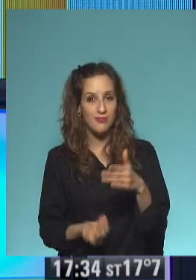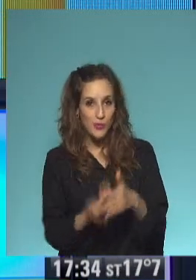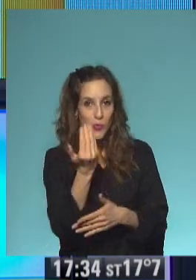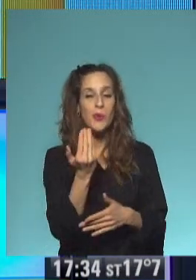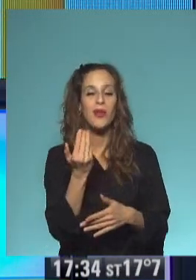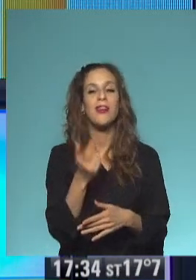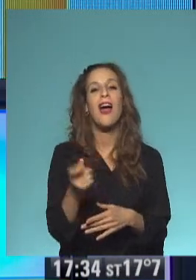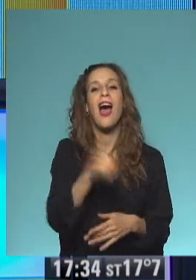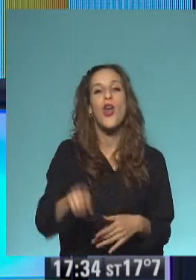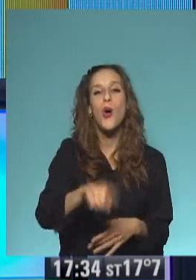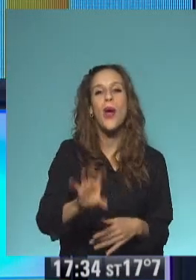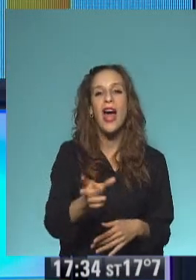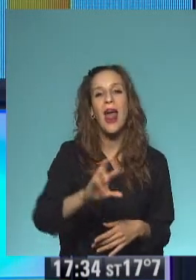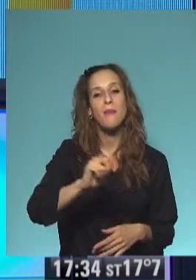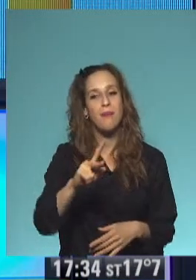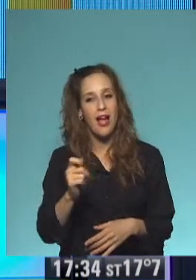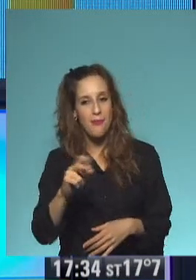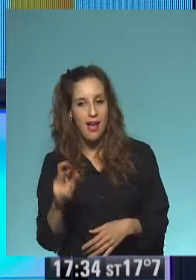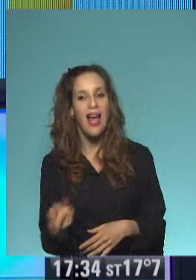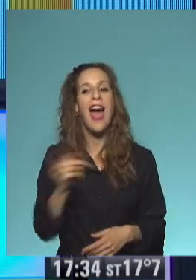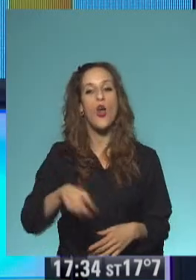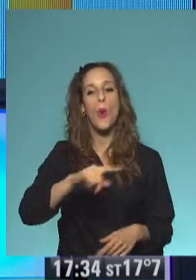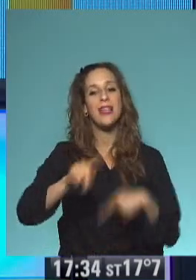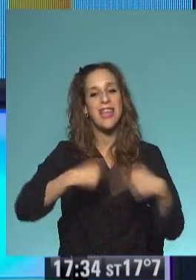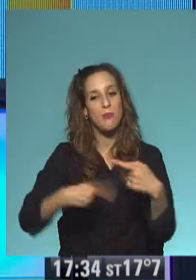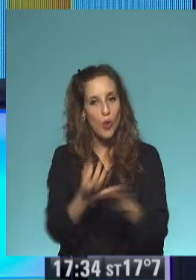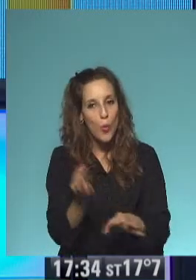son @canalpacapaca, @seguimoseducando,